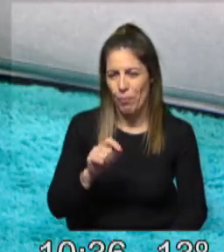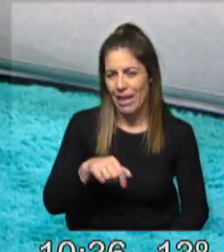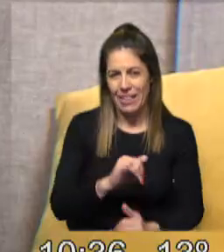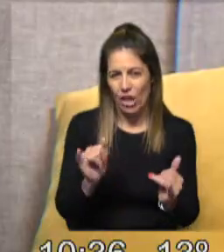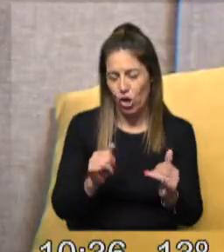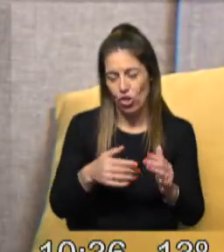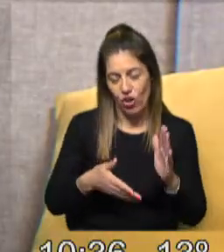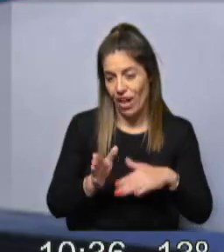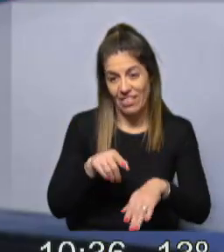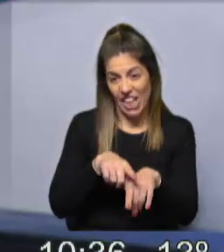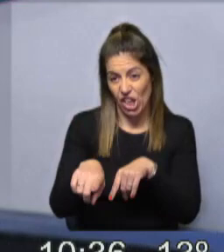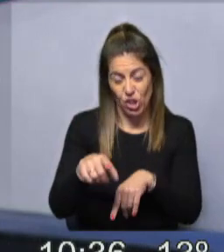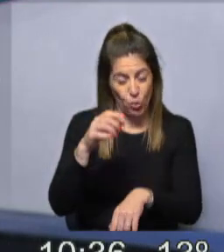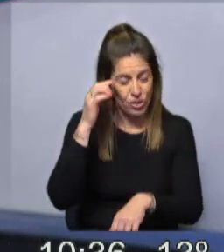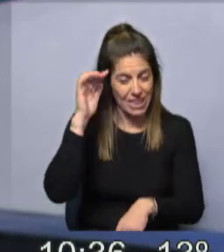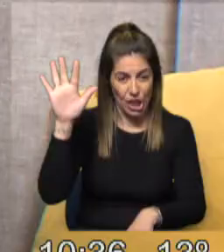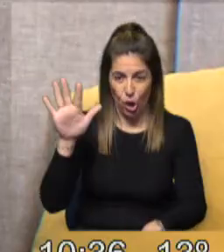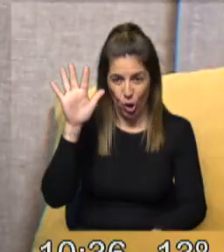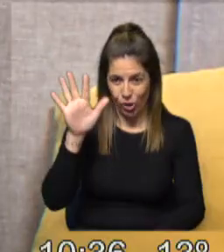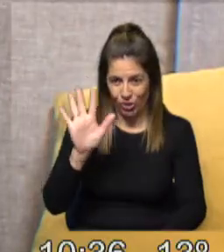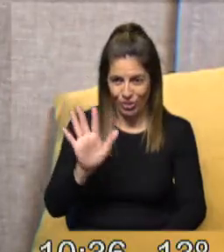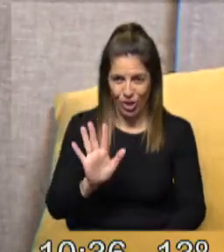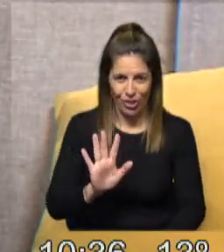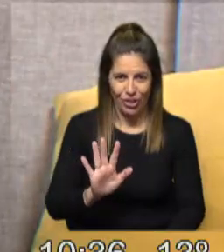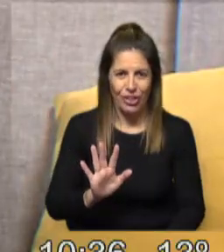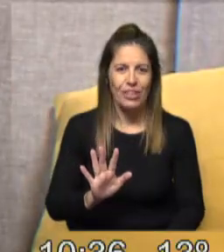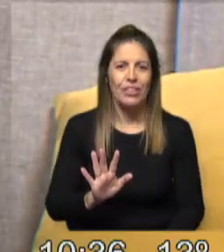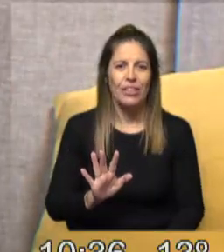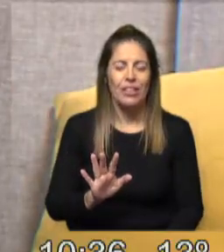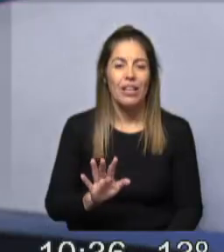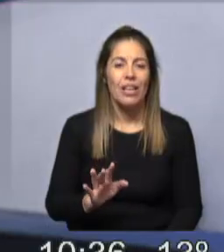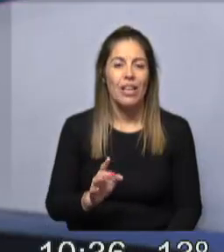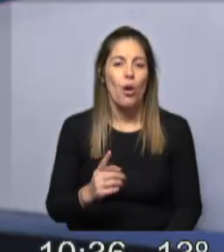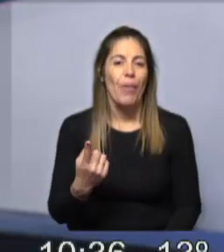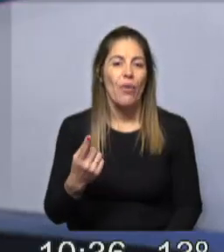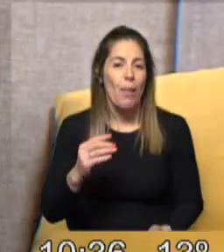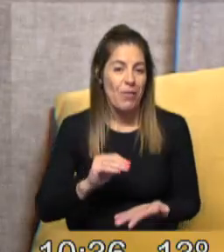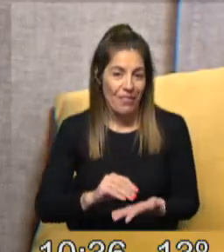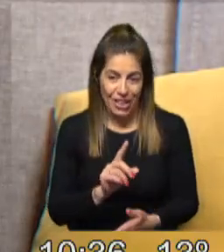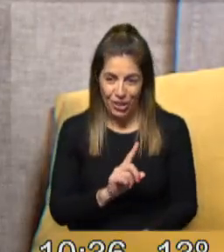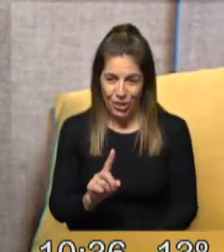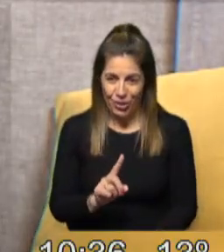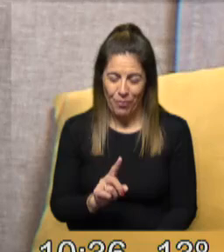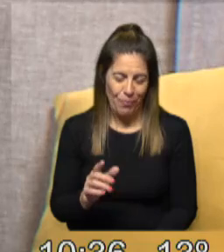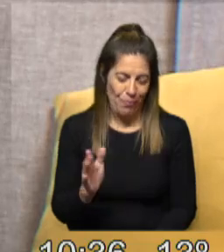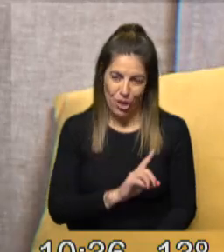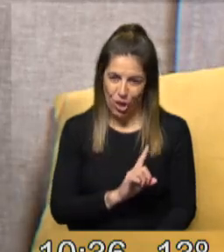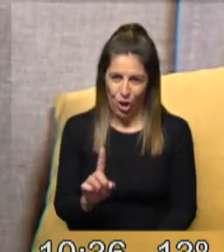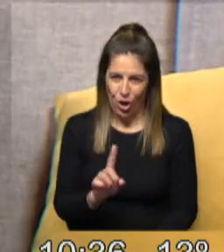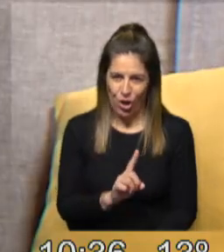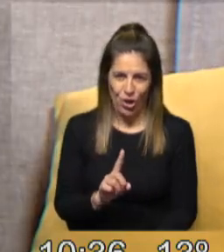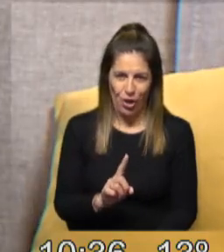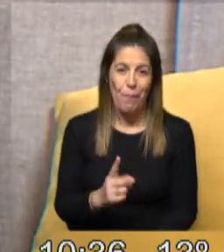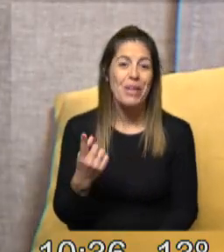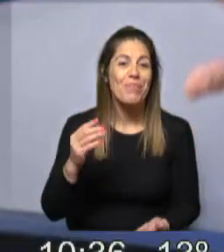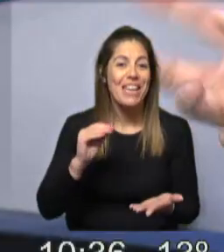vas derecho al psicólogo. No es para enviarte de noche. No. Y el primer, ni para una primera cita. El primer menos. Bueno, mi